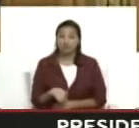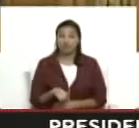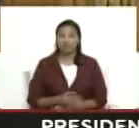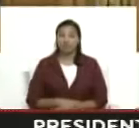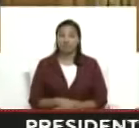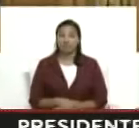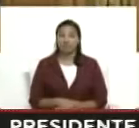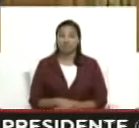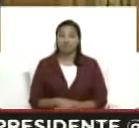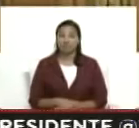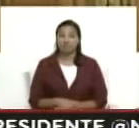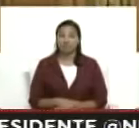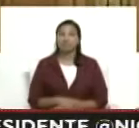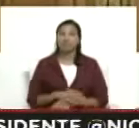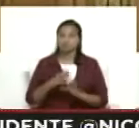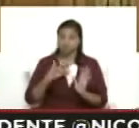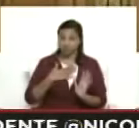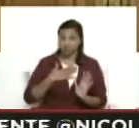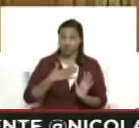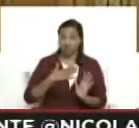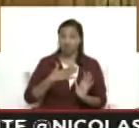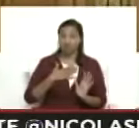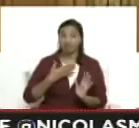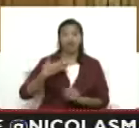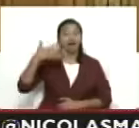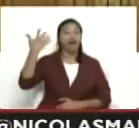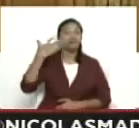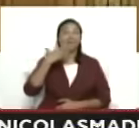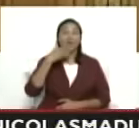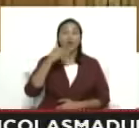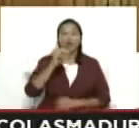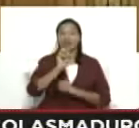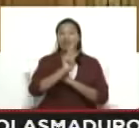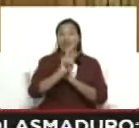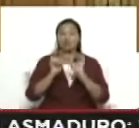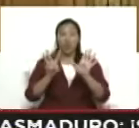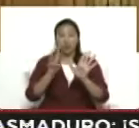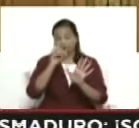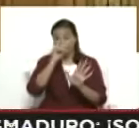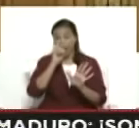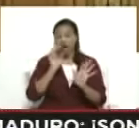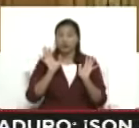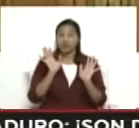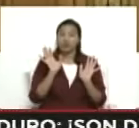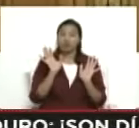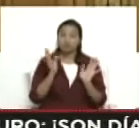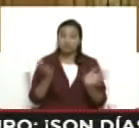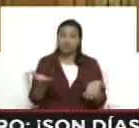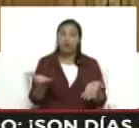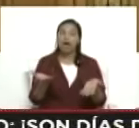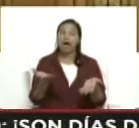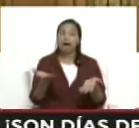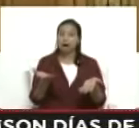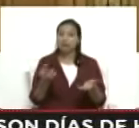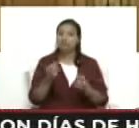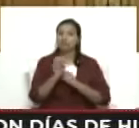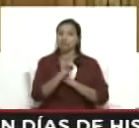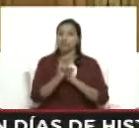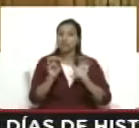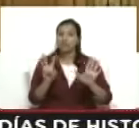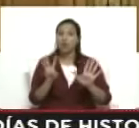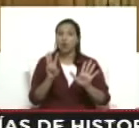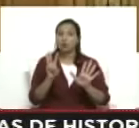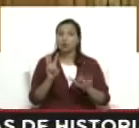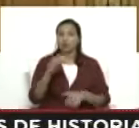Uno pudiera decir 38 años con la edad que yo tengo, que era un muchacho, ¿verdad? Muchachos, 38 años. La edad no es